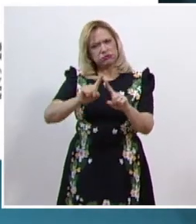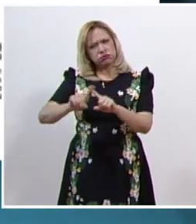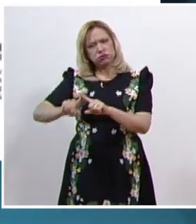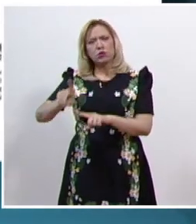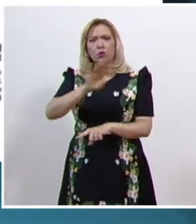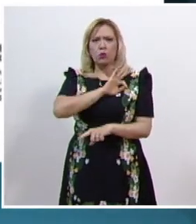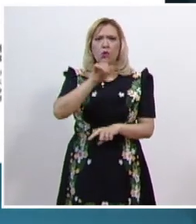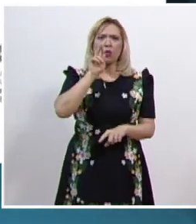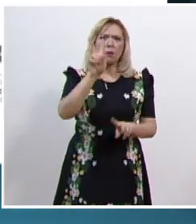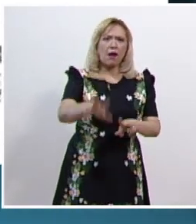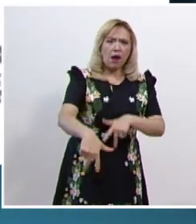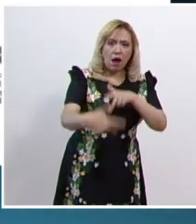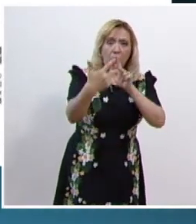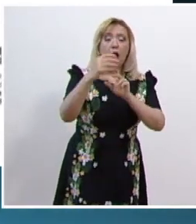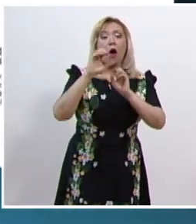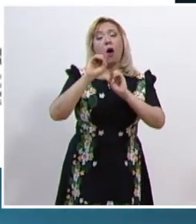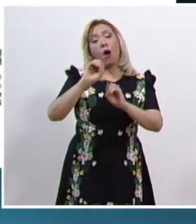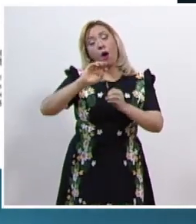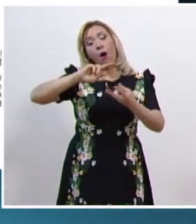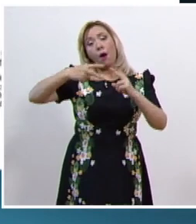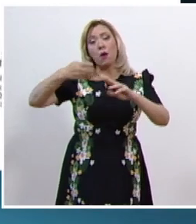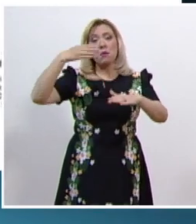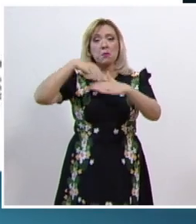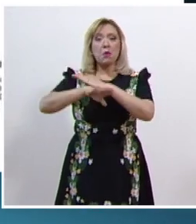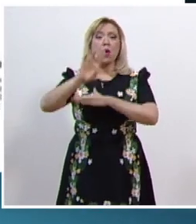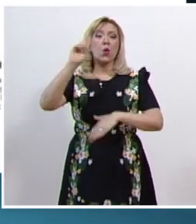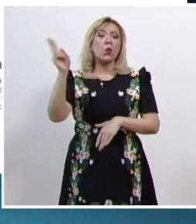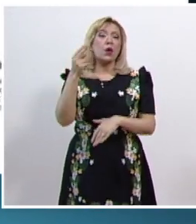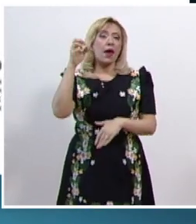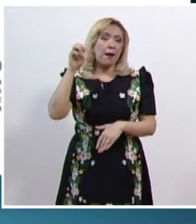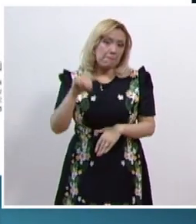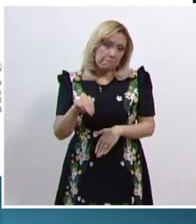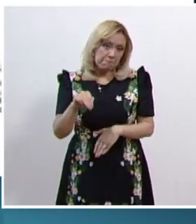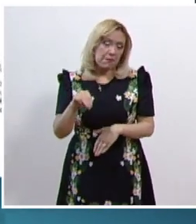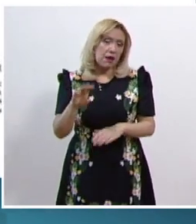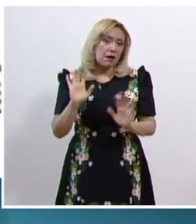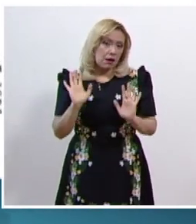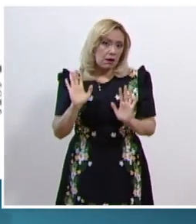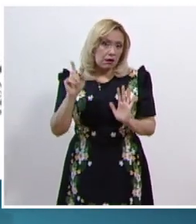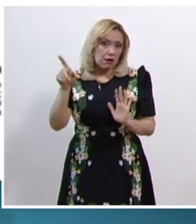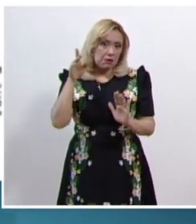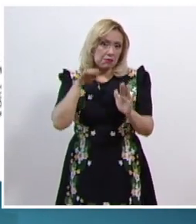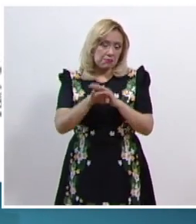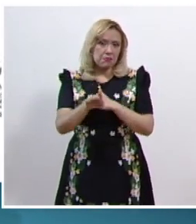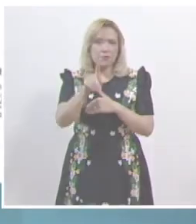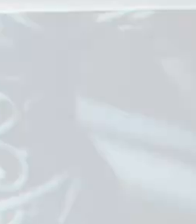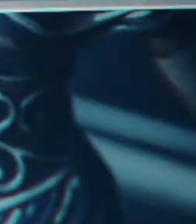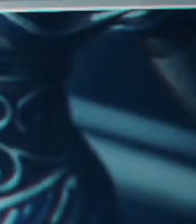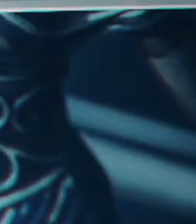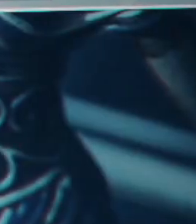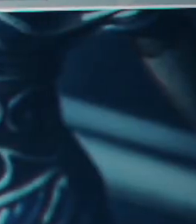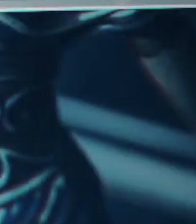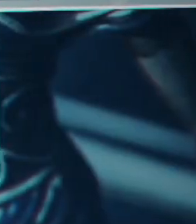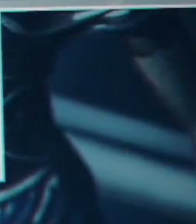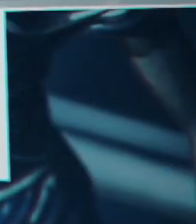en sus instalaciones en Ciudad Universitaria y en línea. Consulte sus redes sociales.